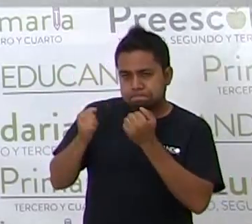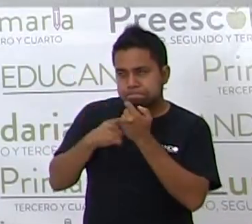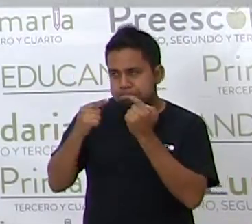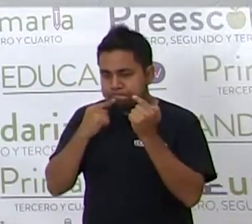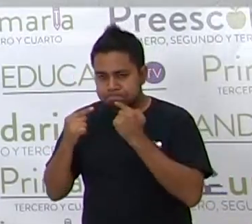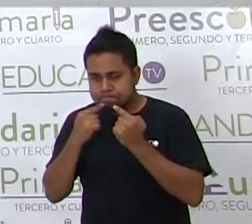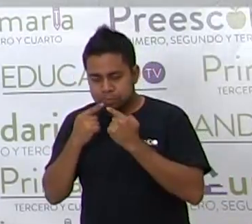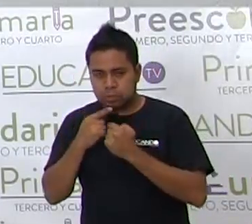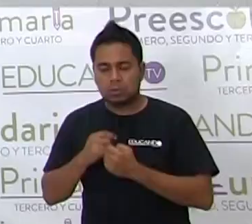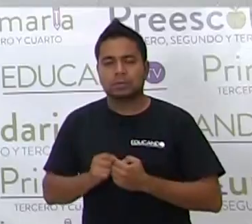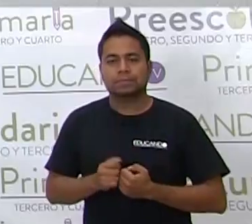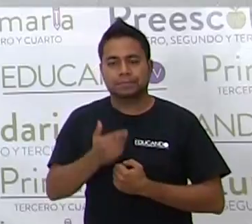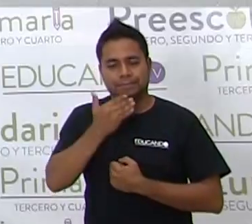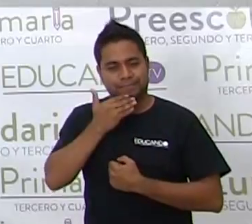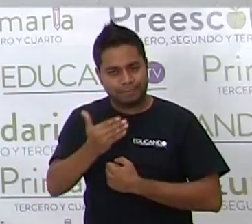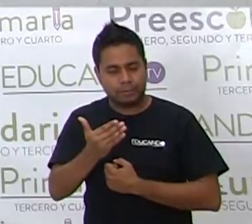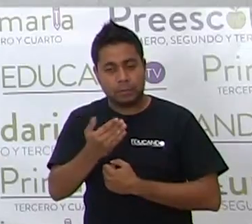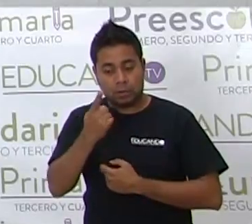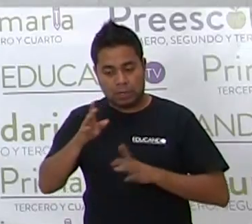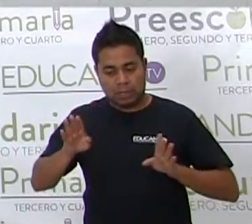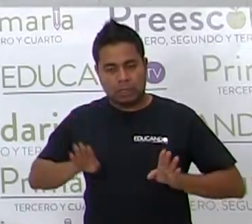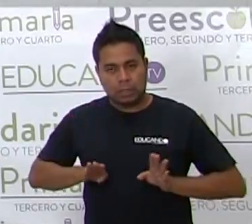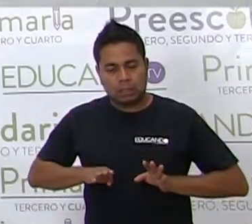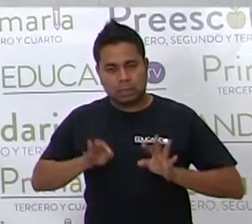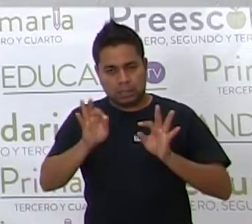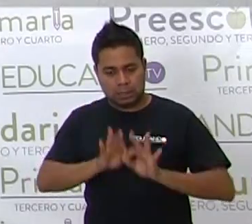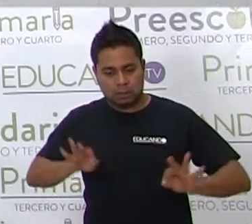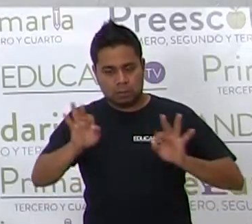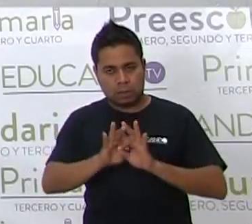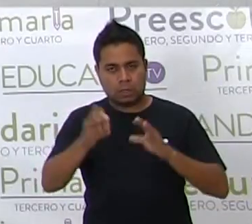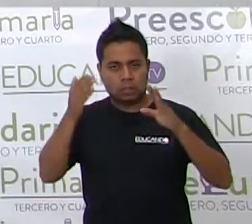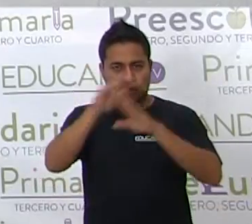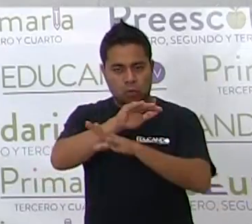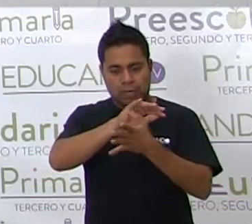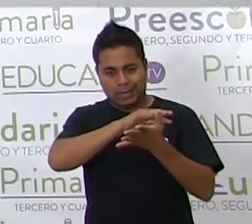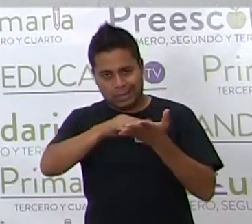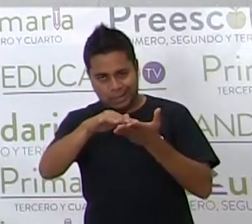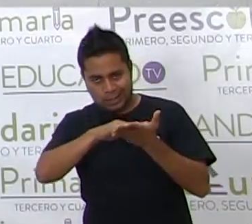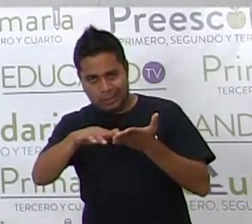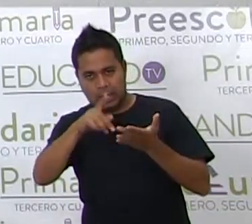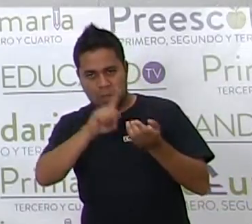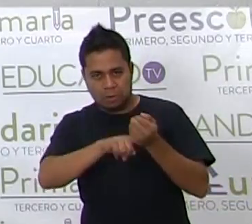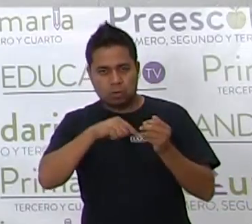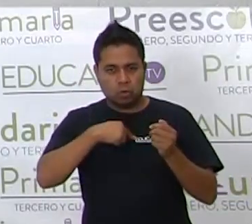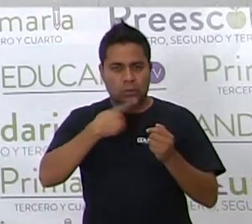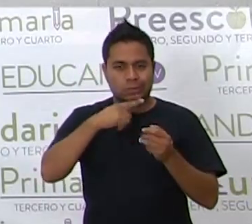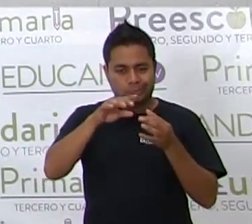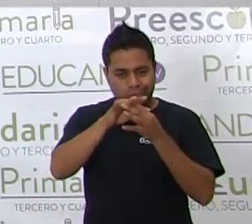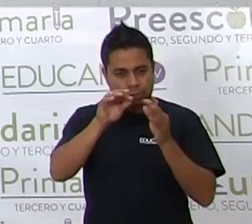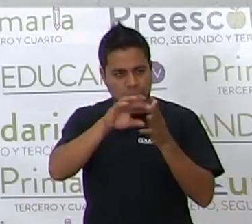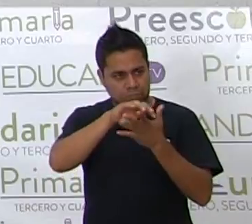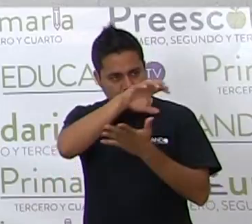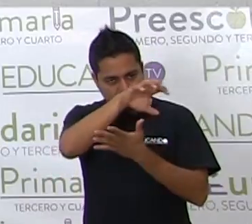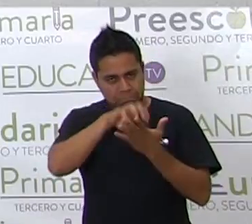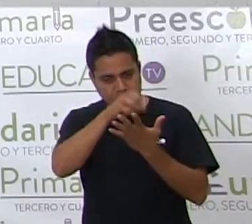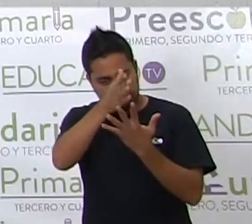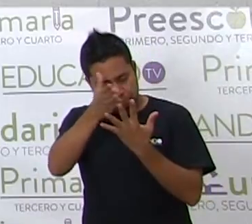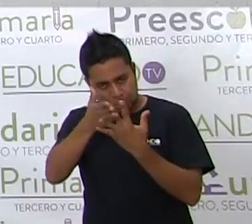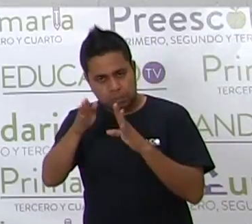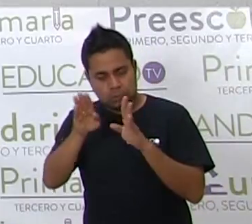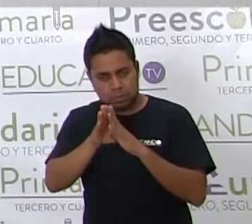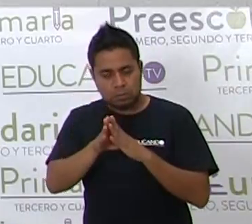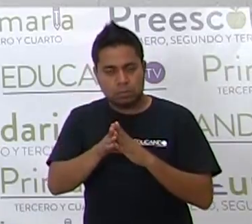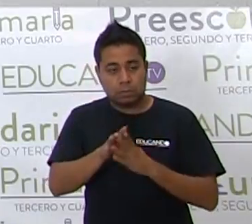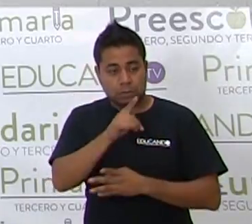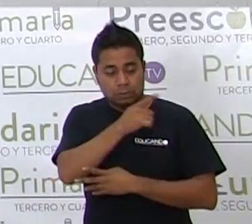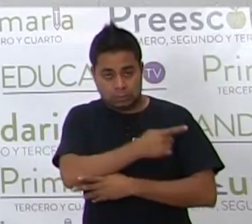una característica importante de las leyendas dentro de esta clasificación es que hay una